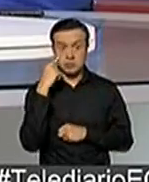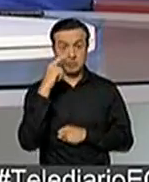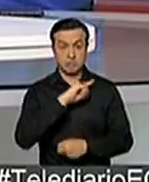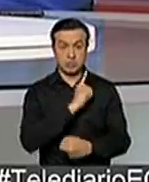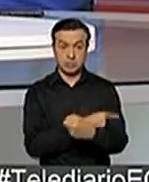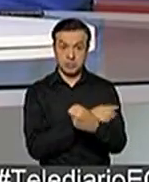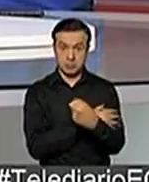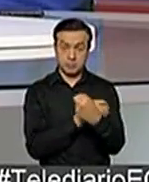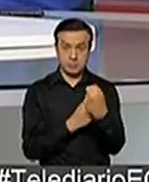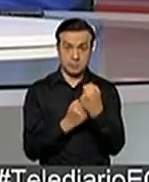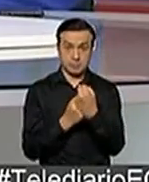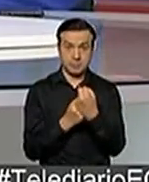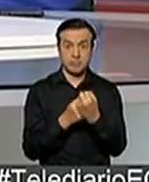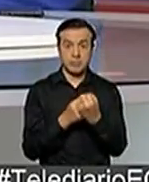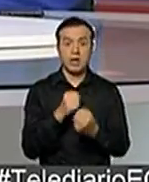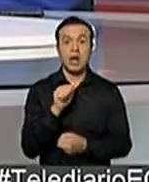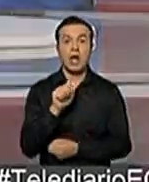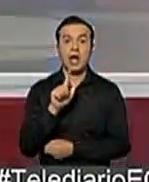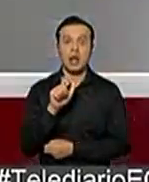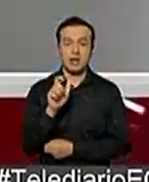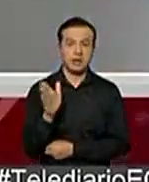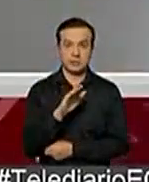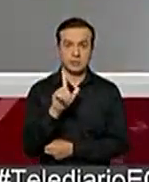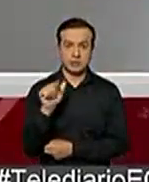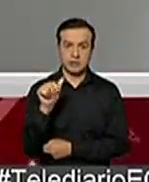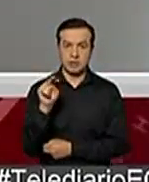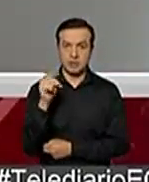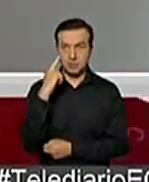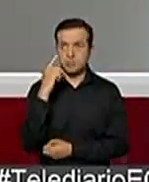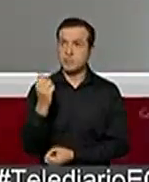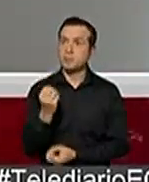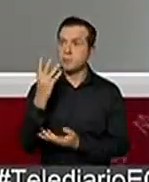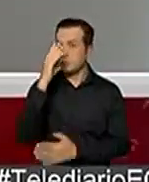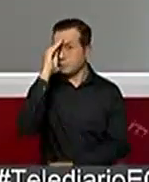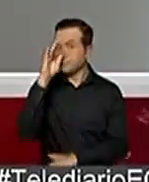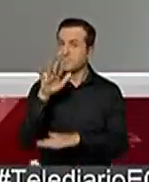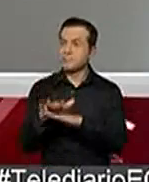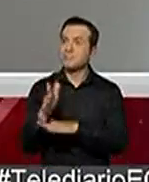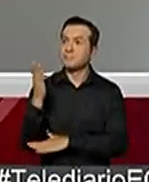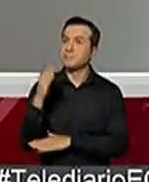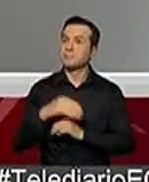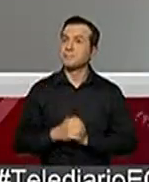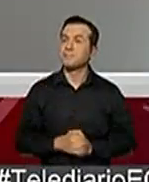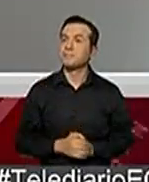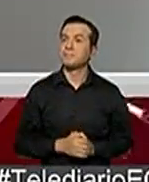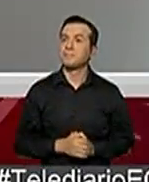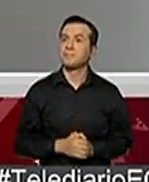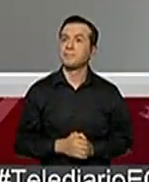Llano siguió el evento y nos amplía el informe a esta hora. ¿Cómo estás, Alex? Muy buenas tardes.